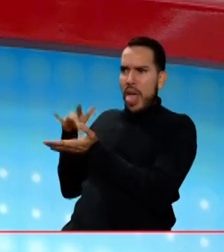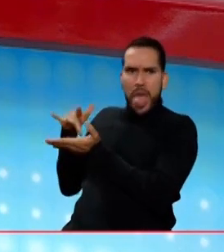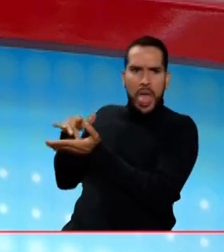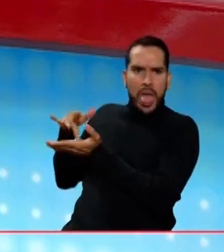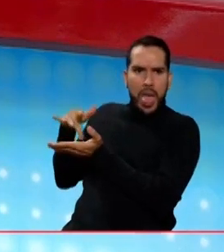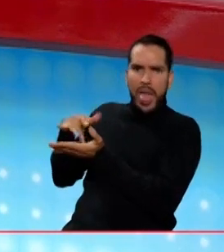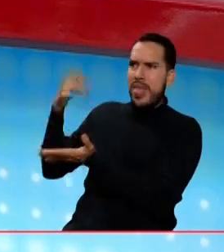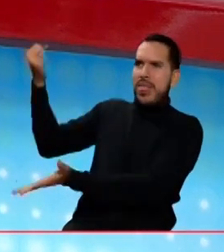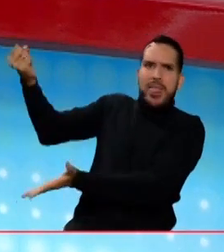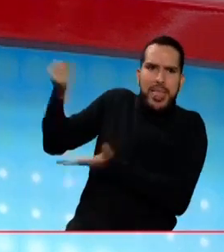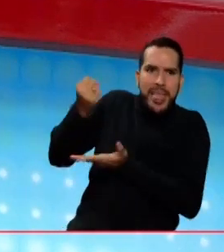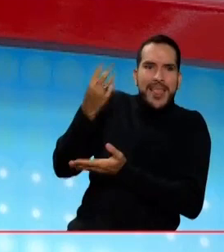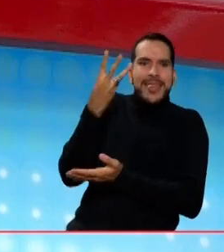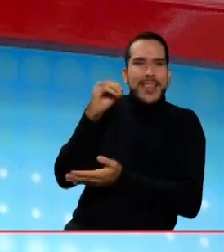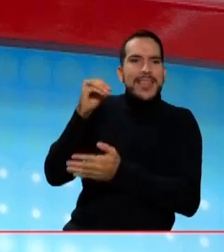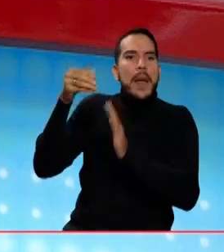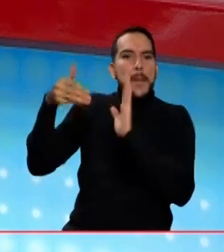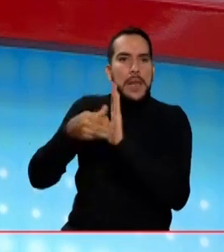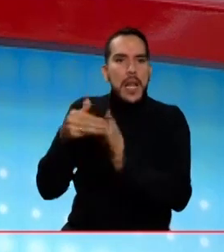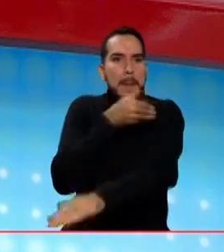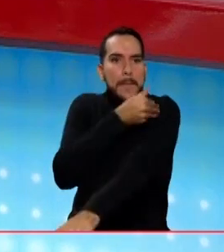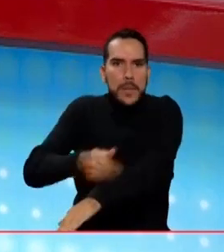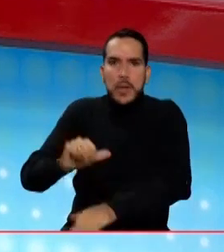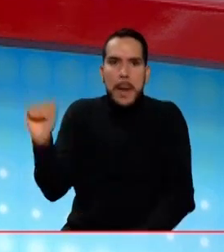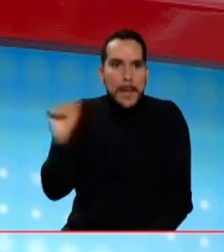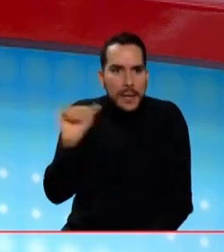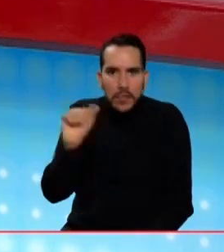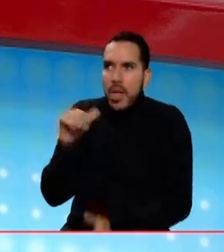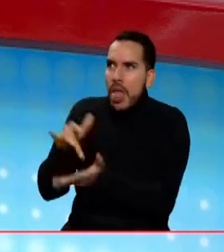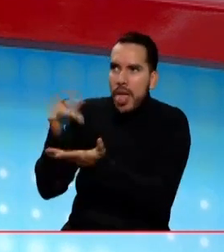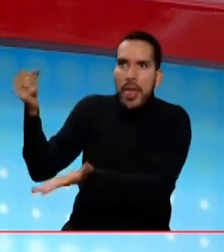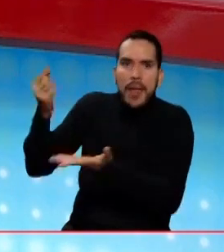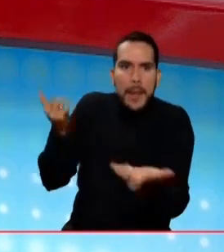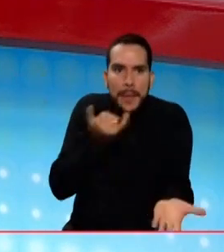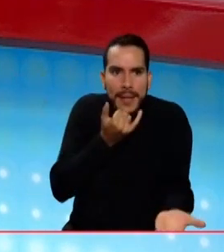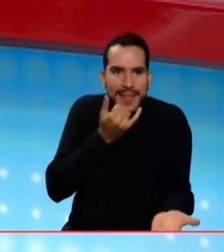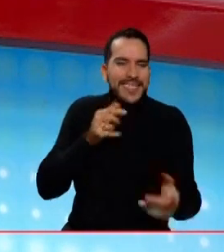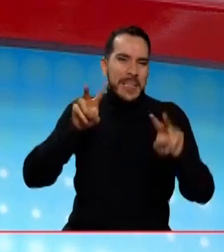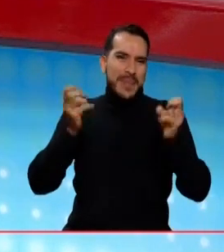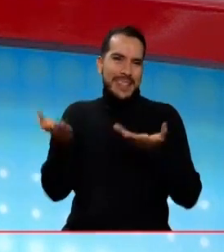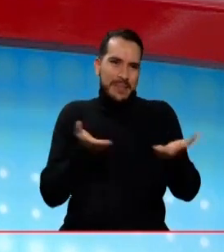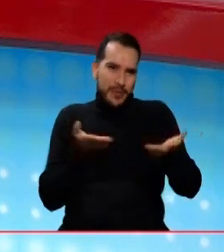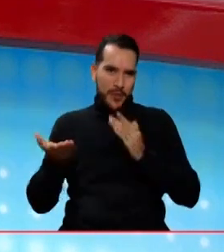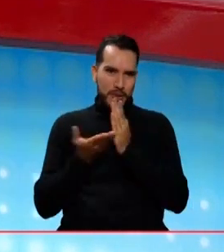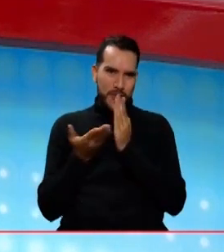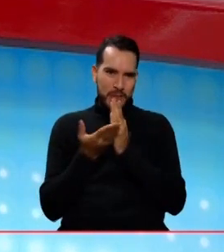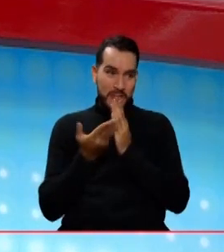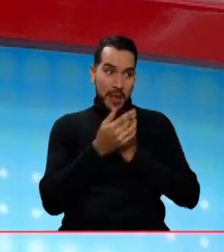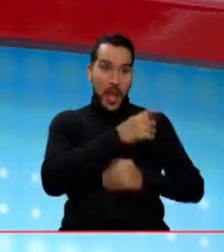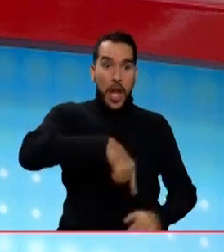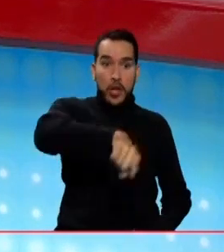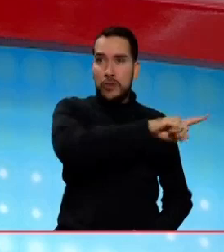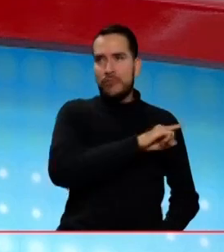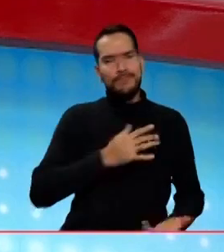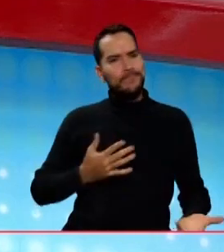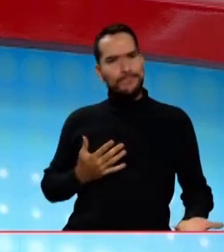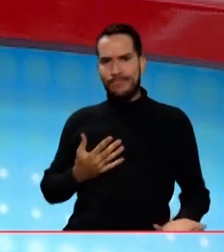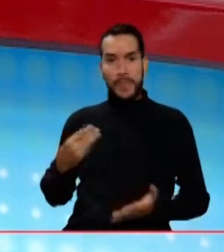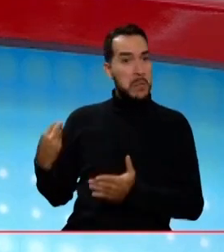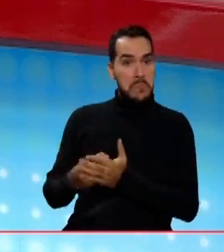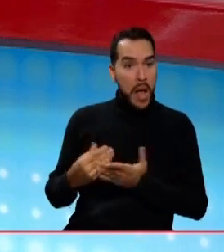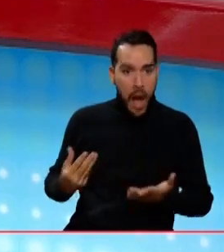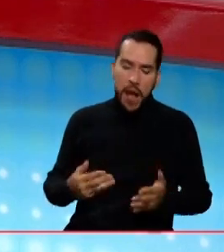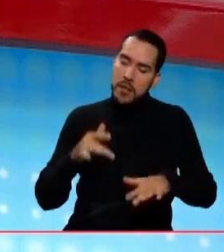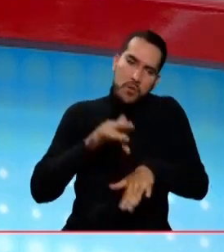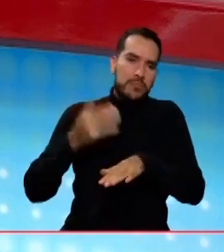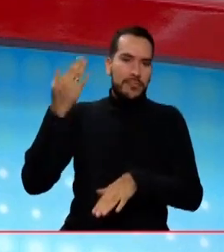servicios educativos. Cansados de esperar una solución, anunciaron que están dispuestos a paralizar el departamento el próximo 2 de abril con una